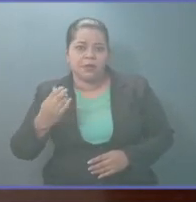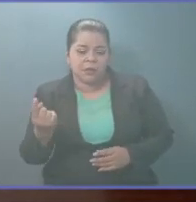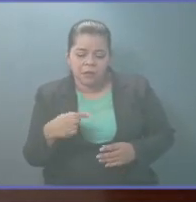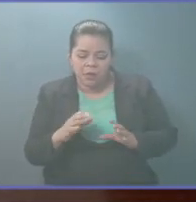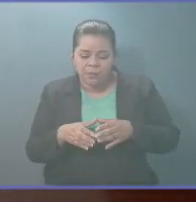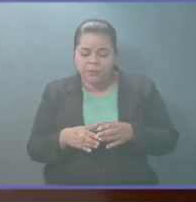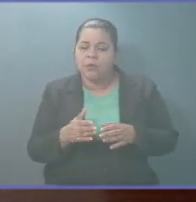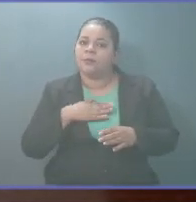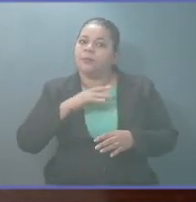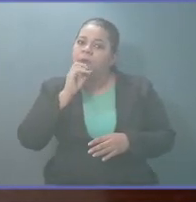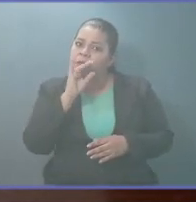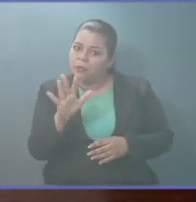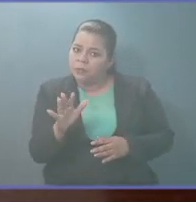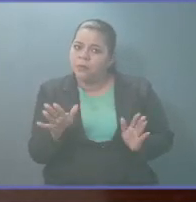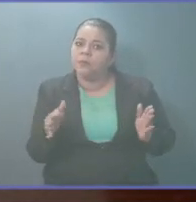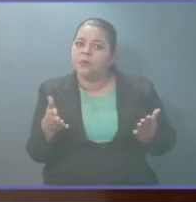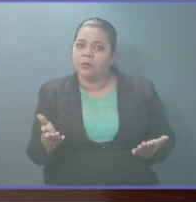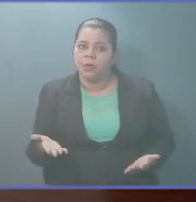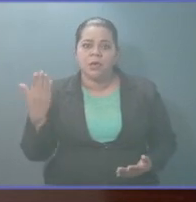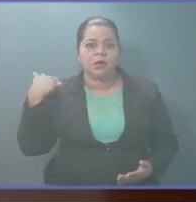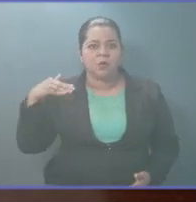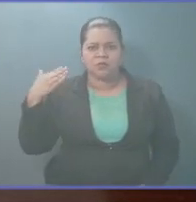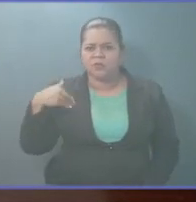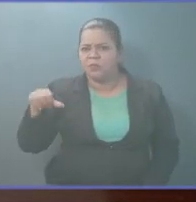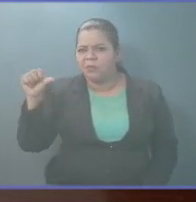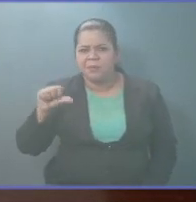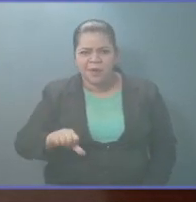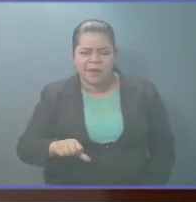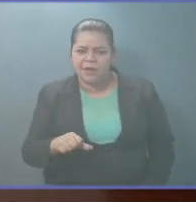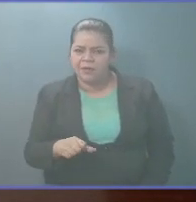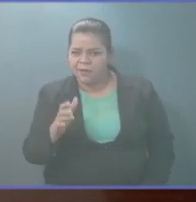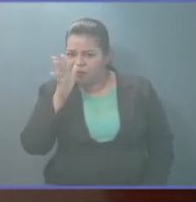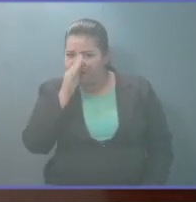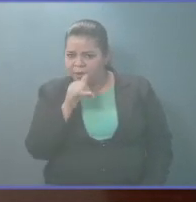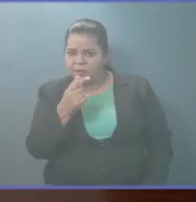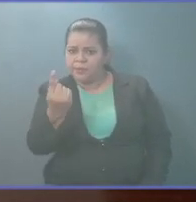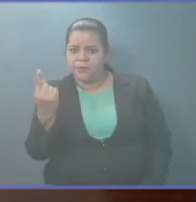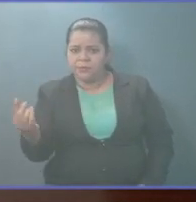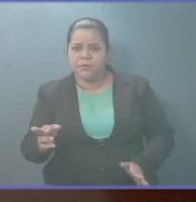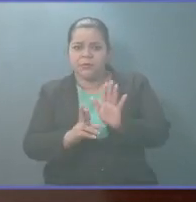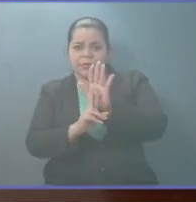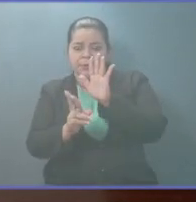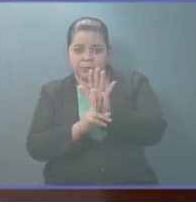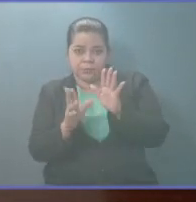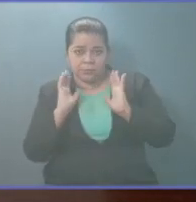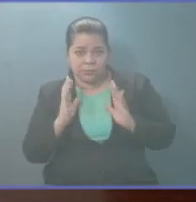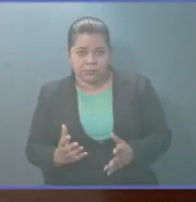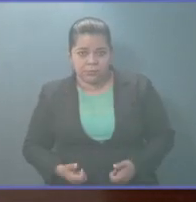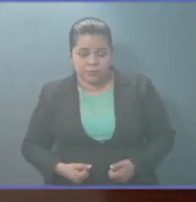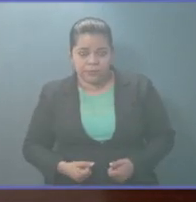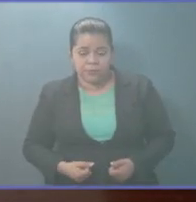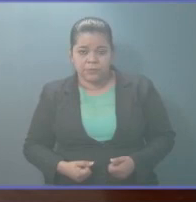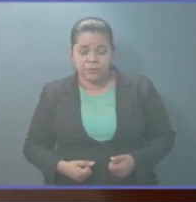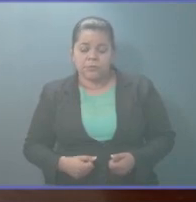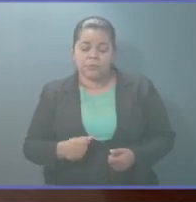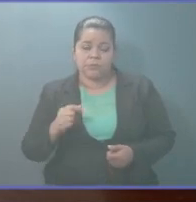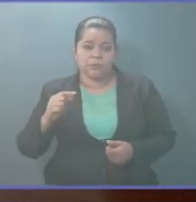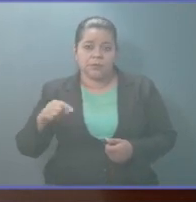el acompañamiento que hemos tenido, porque esta ley ha sido aprobada de forma unánime. Sí, yo me atrevo a